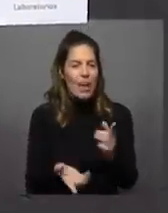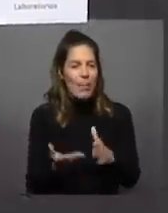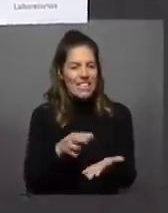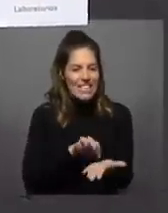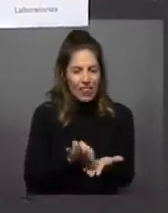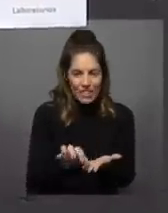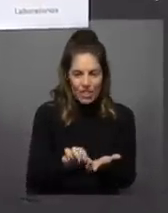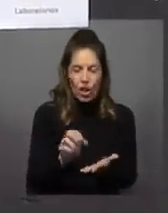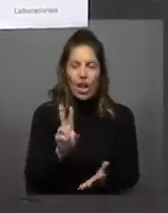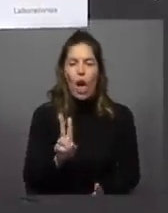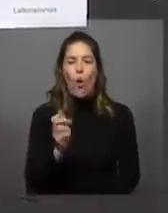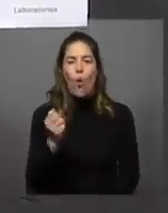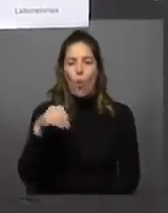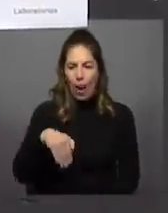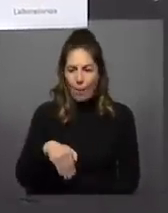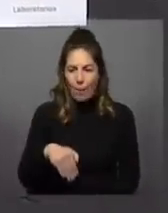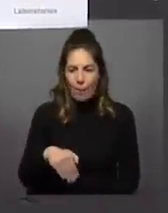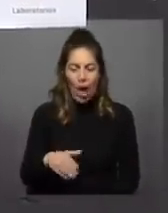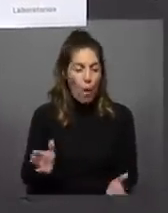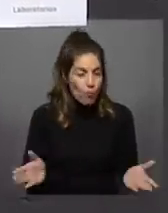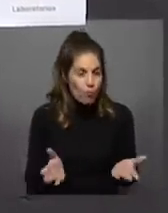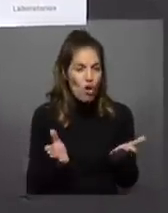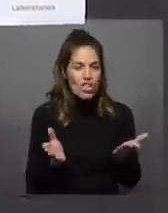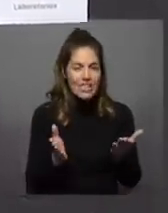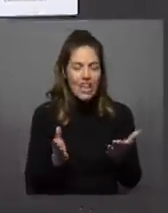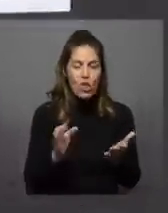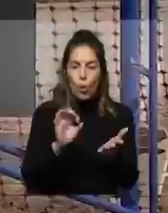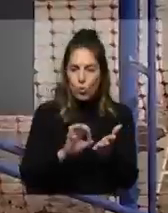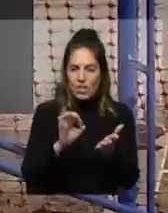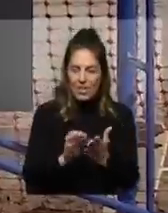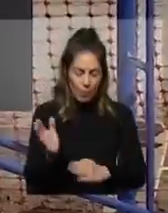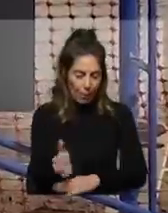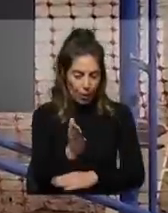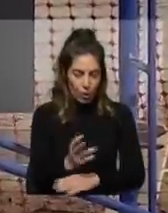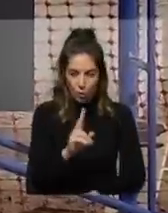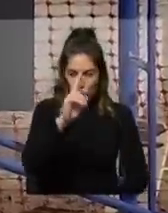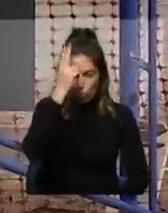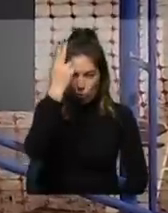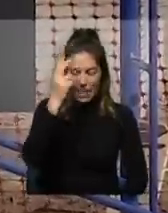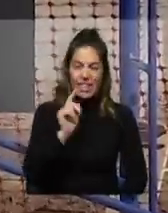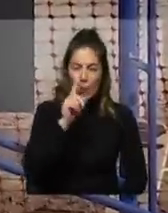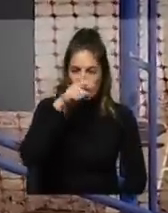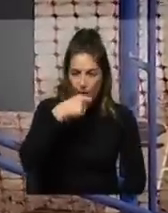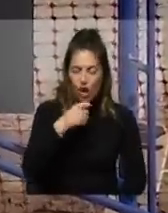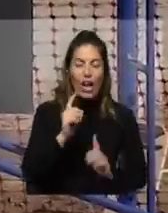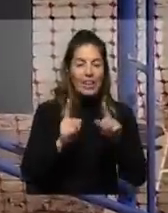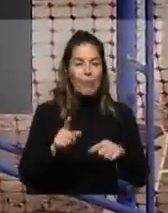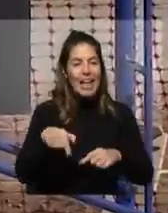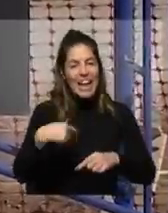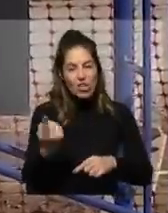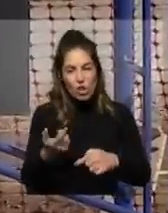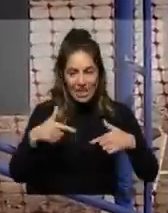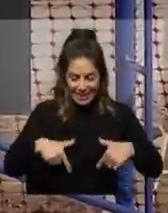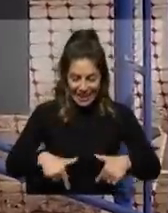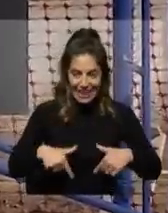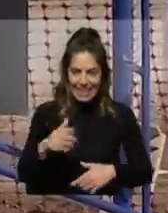a la UAM potenciando un sistema productivo en Uruguay y en Montevideo y también a las demás intendencias del